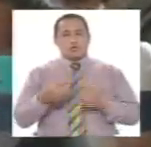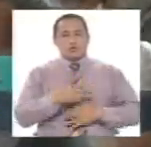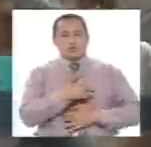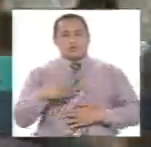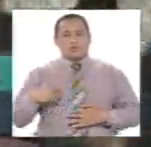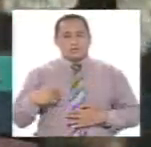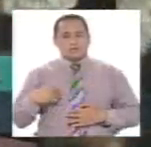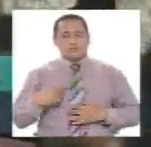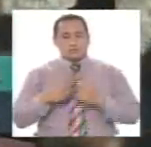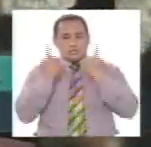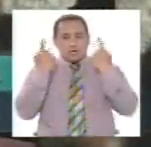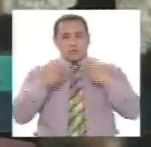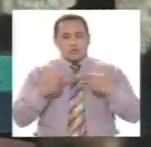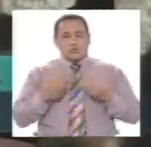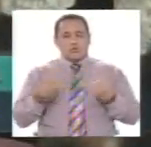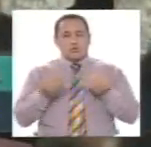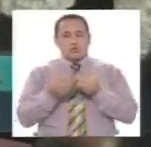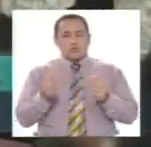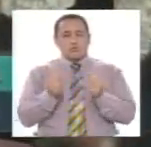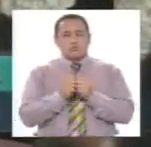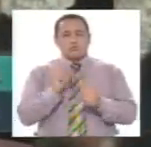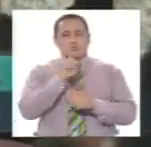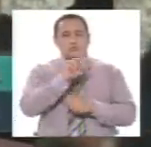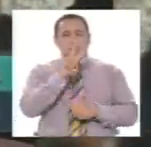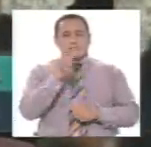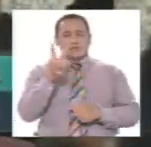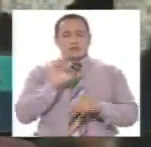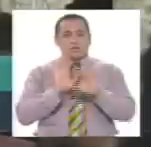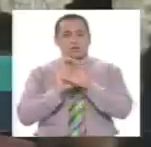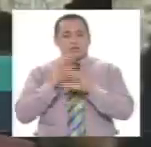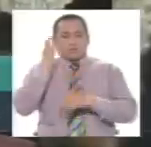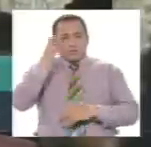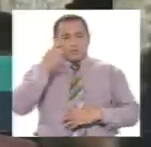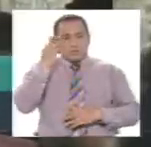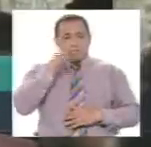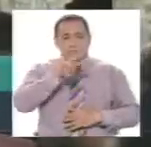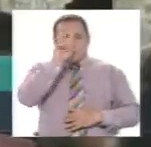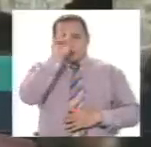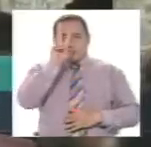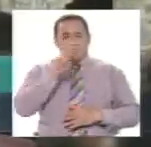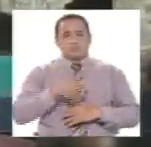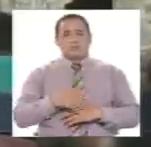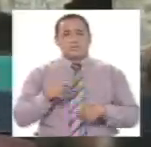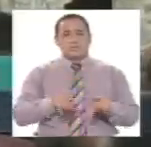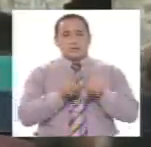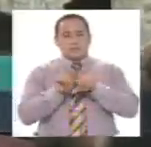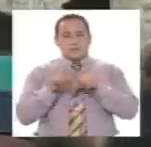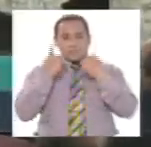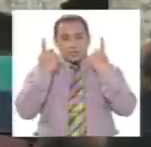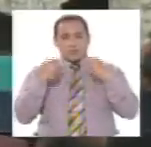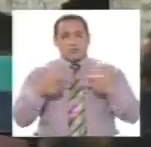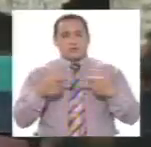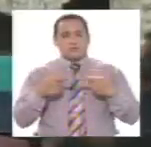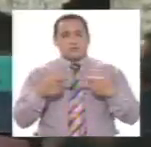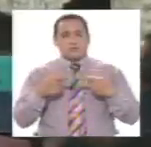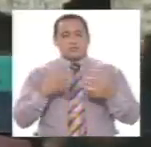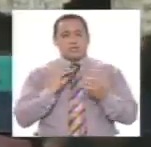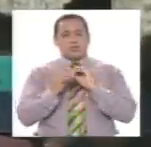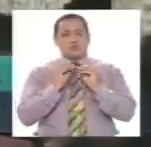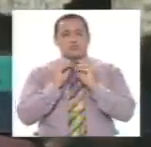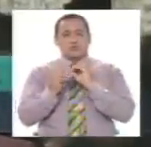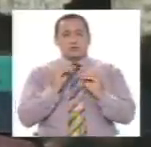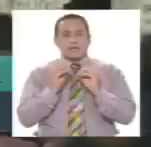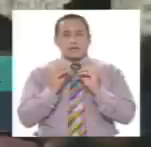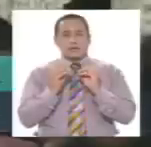Ministros, de conformidad con el artículo 122 de la Constitución Política del Perú, y estando al acordado, se